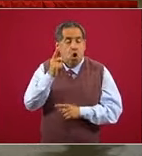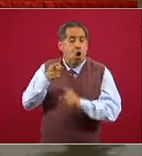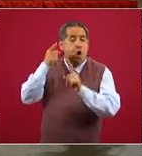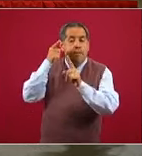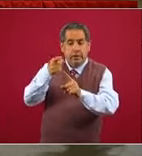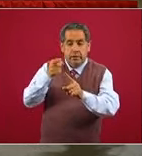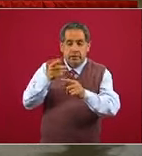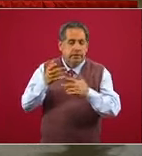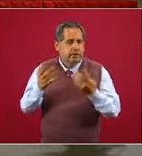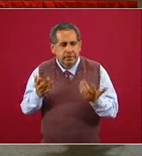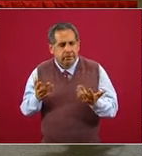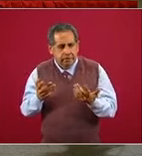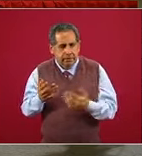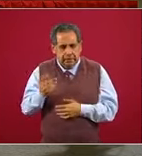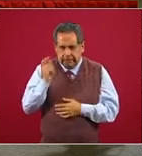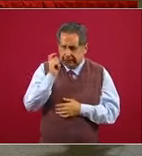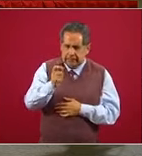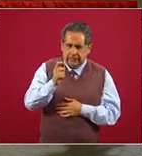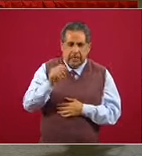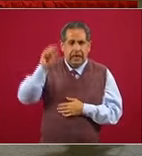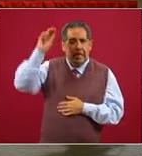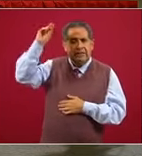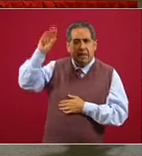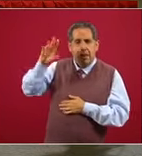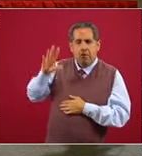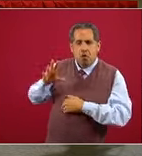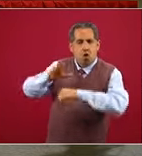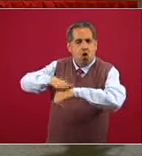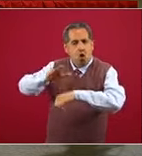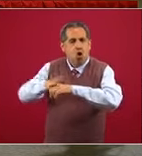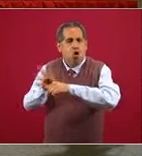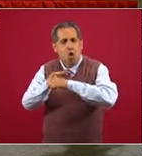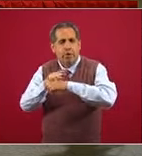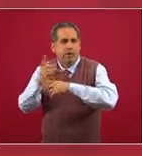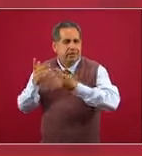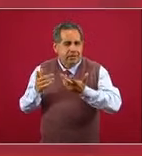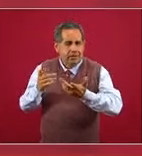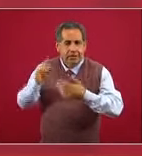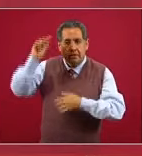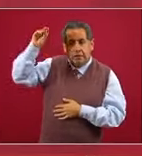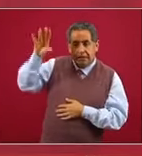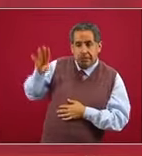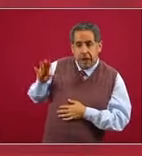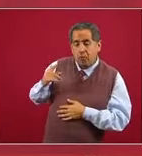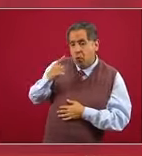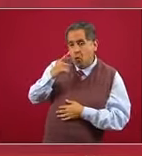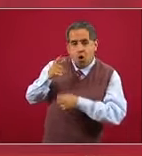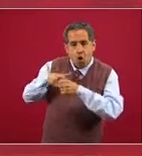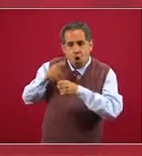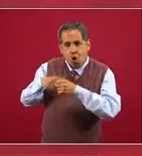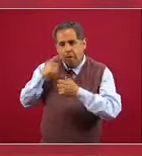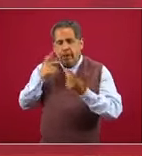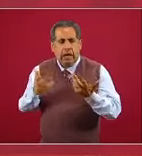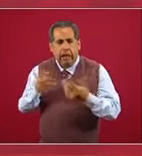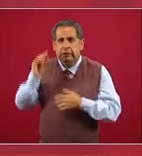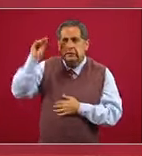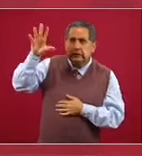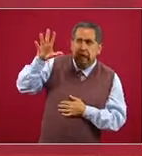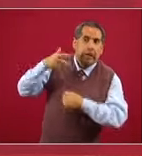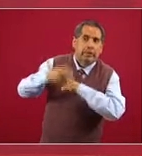objetivos básicos del semáforo de riesgo COVID. El semáforo de riesgo COVID, precisamente al estimar un